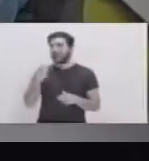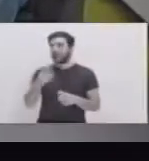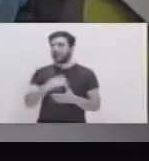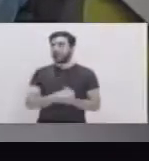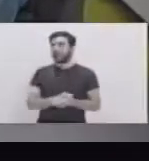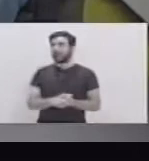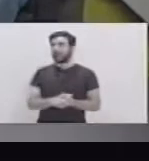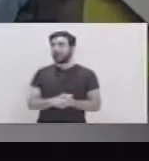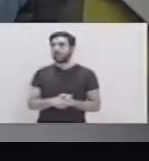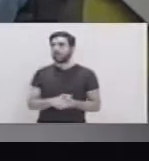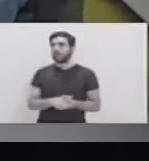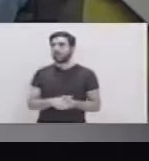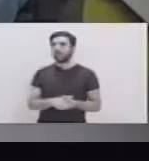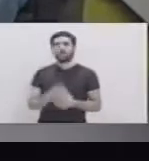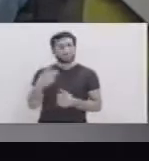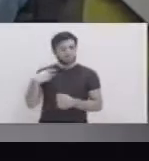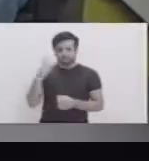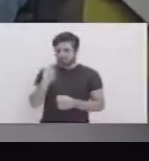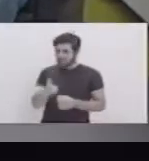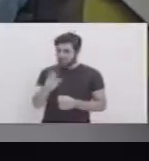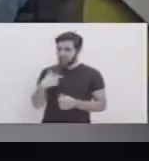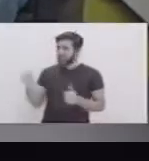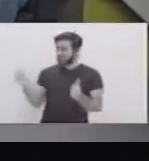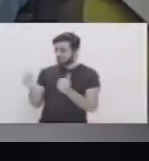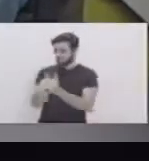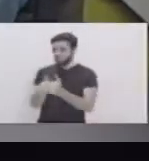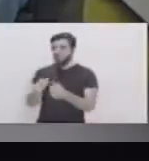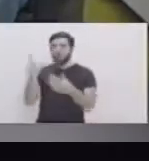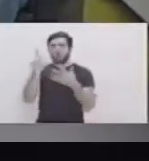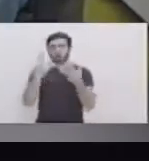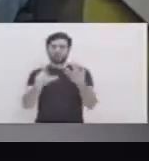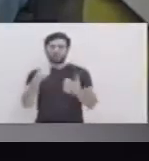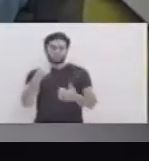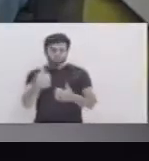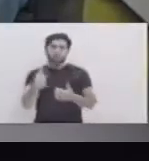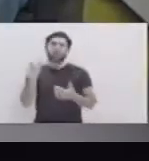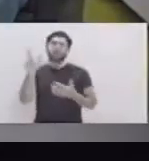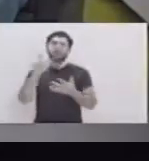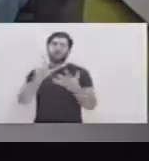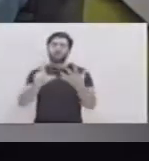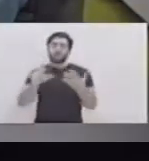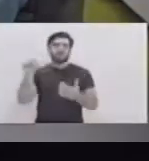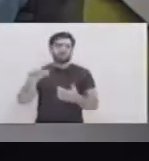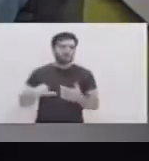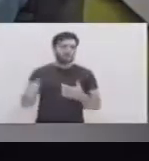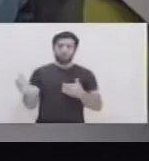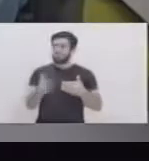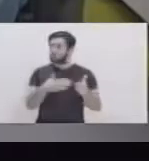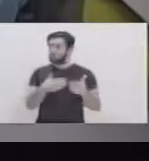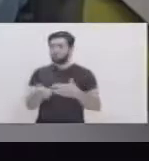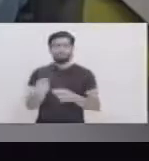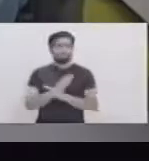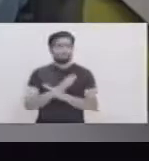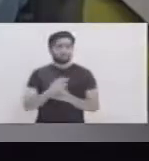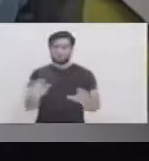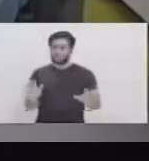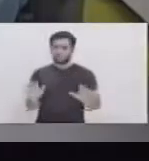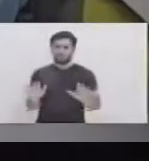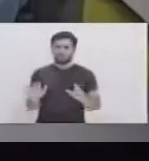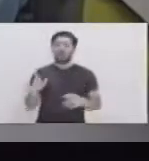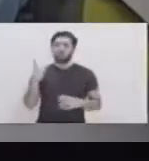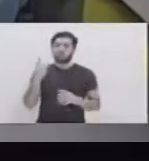esa típica frase que se dice que hay que estar en las buenas y en las malas, ¿verdad? Muchas veces pues hay amistades en las